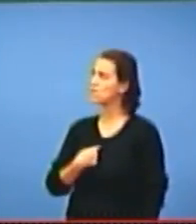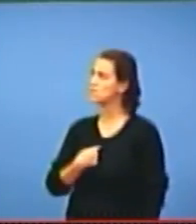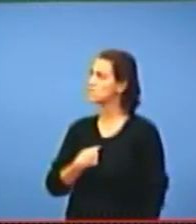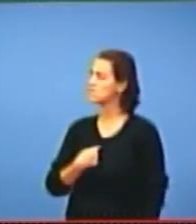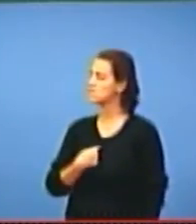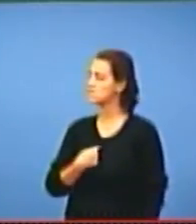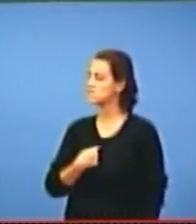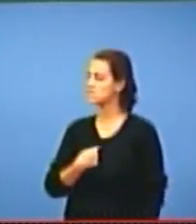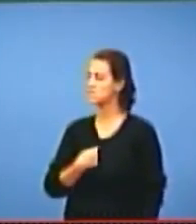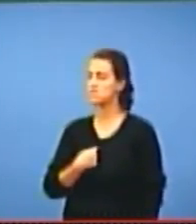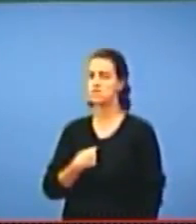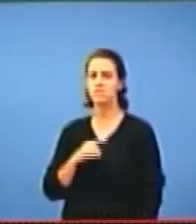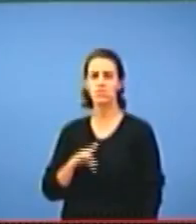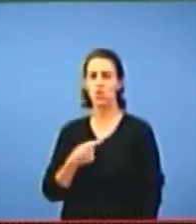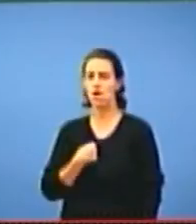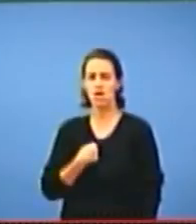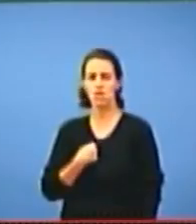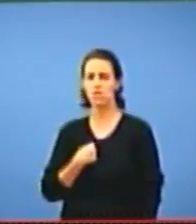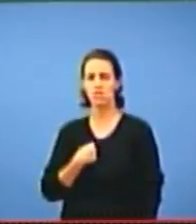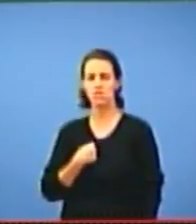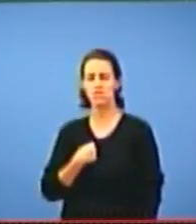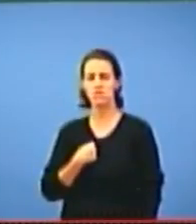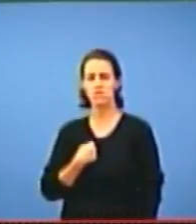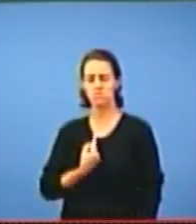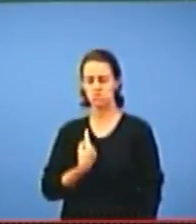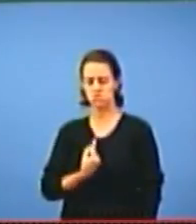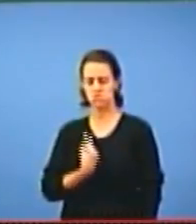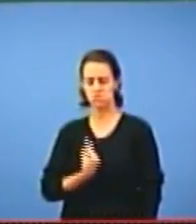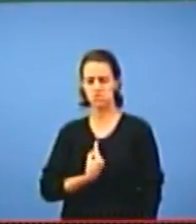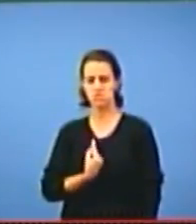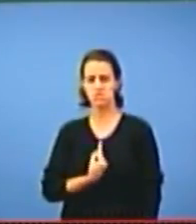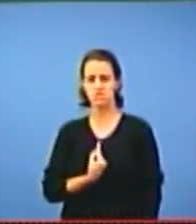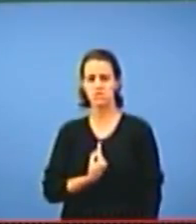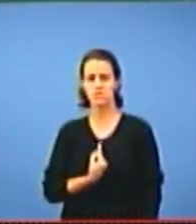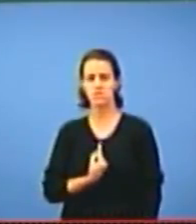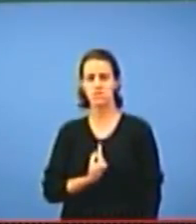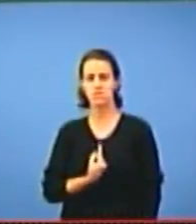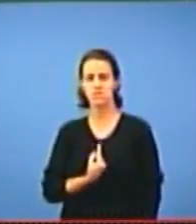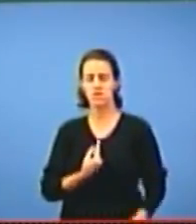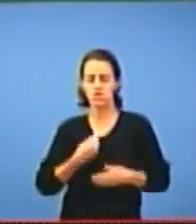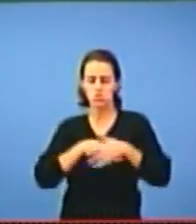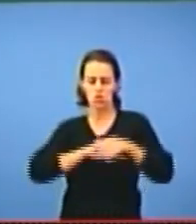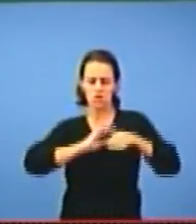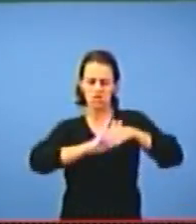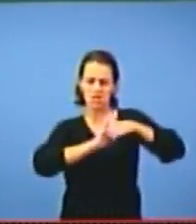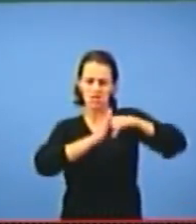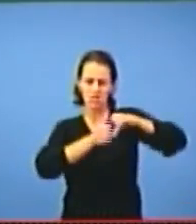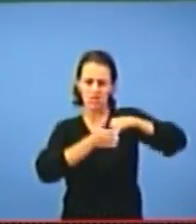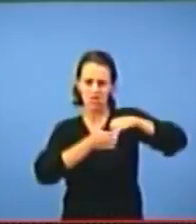En la mente de él, solo él había quedado. Él se escondió en una caverna. Pero prefiero morir.